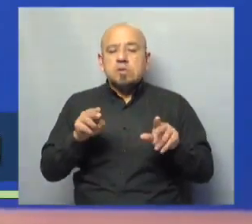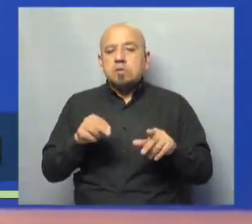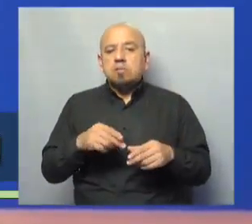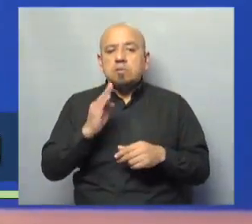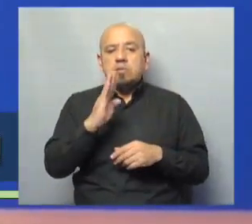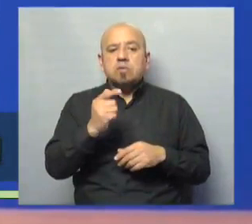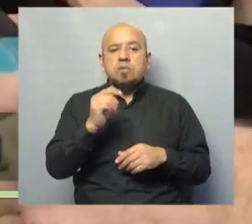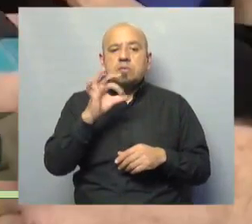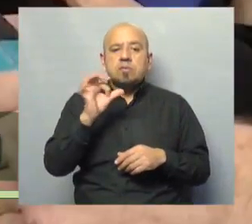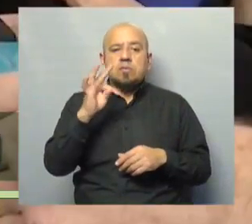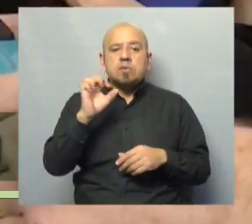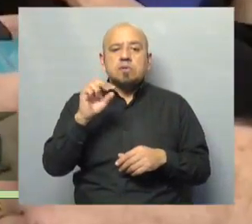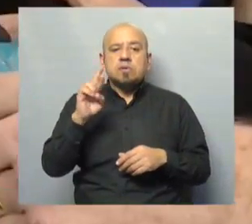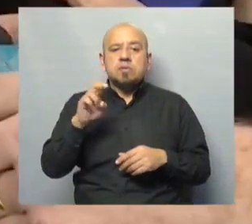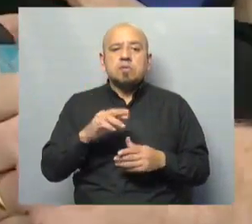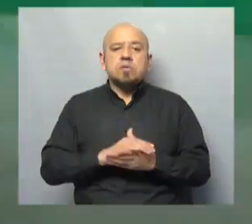asistencial